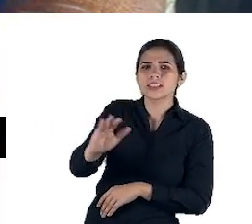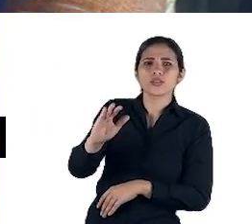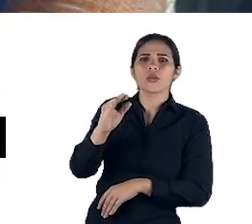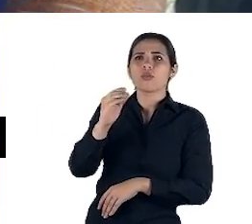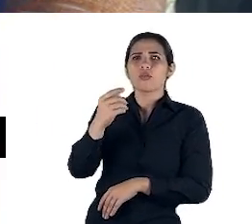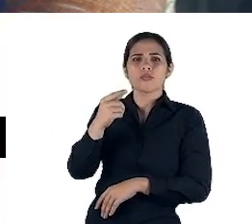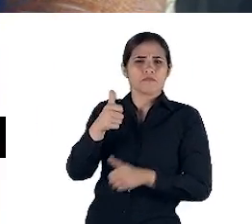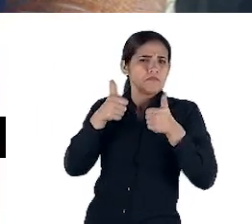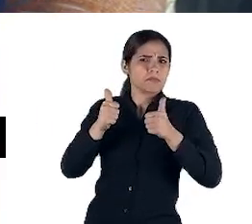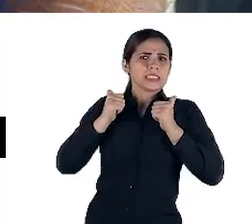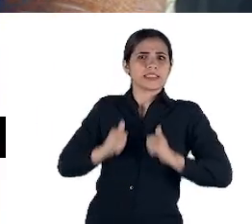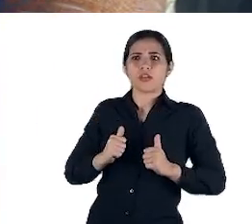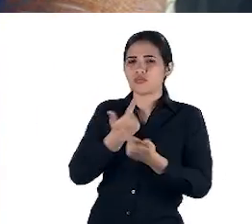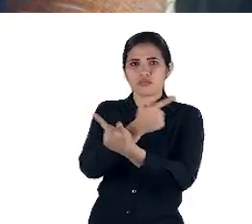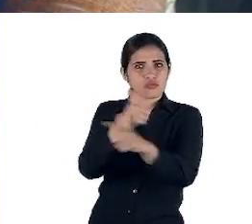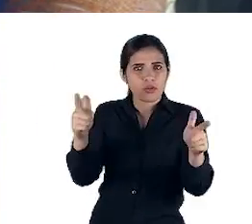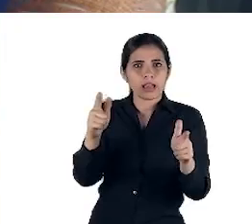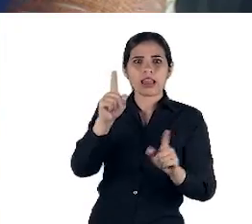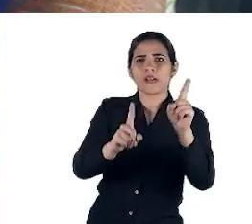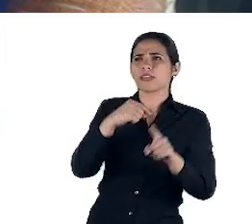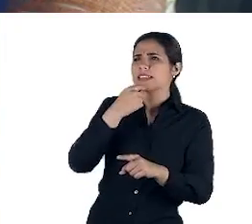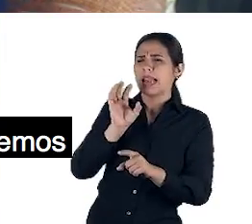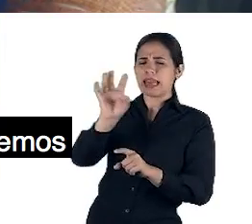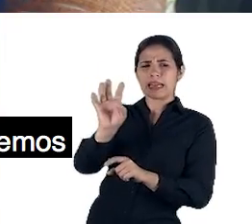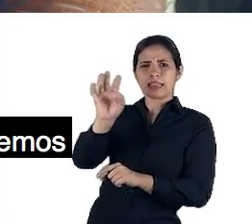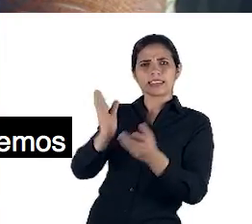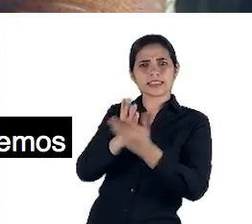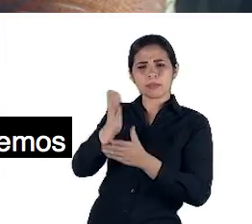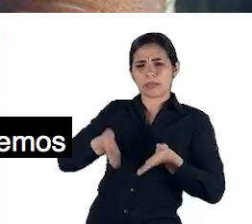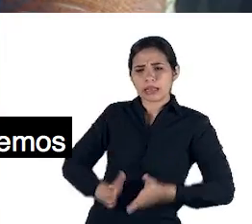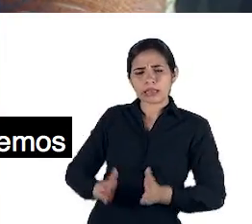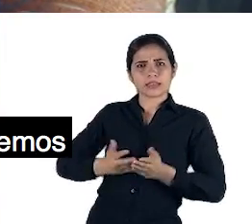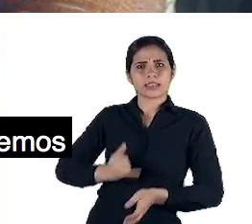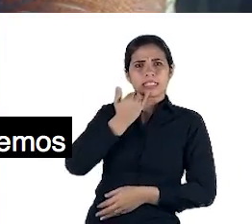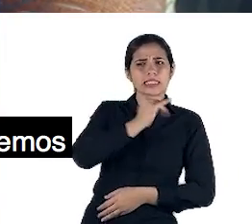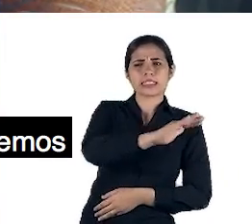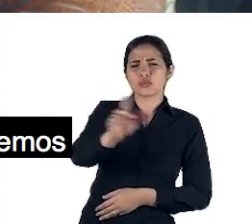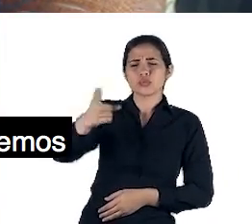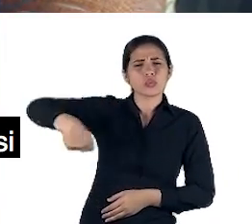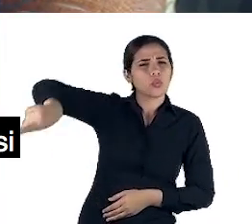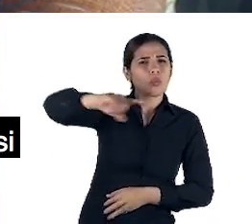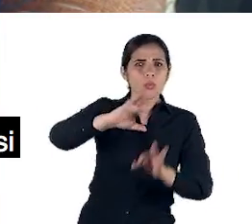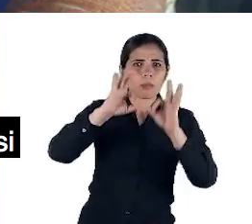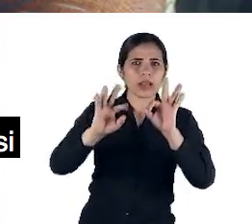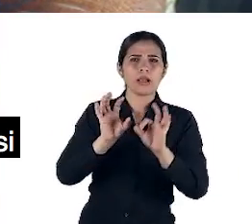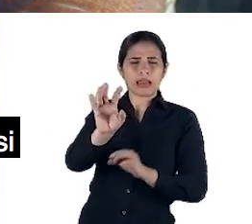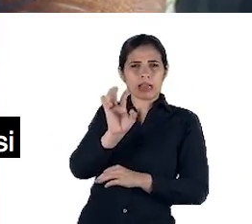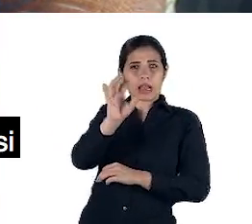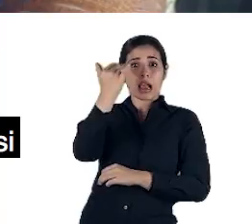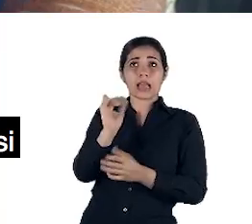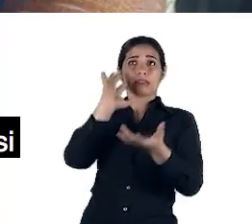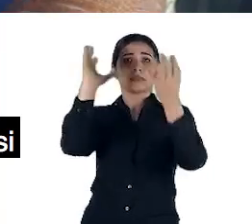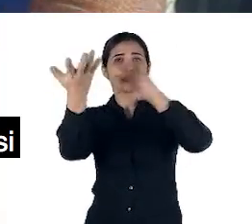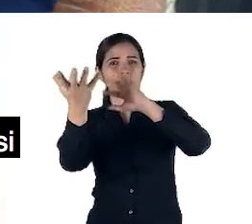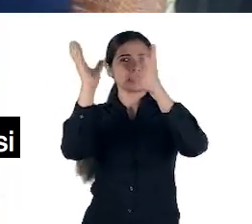altura del siglo, dicen algunos incluso, ¿verdad? Y estamos hablando de que vivimos en un país en donde tenemos una estación que se llama